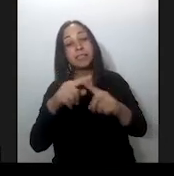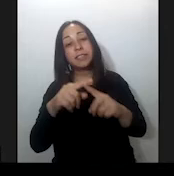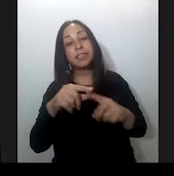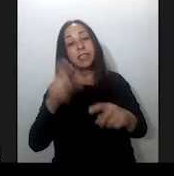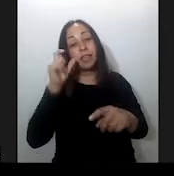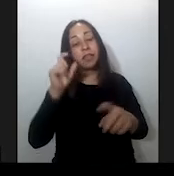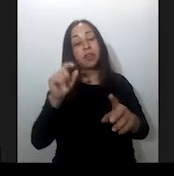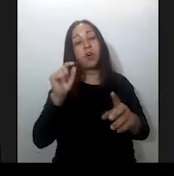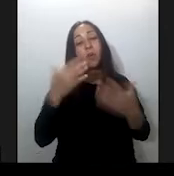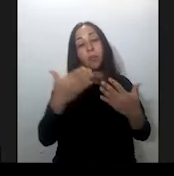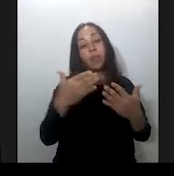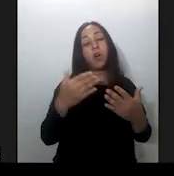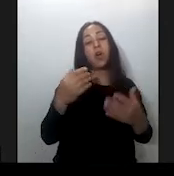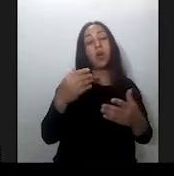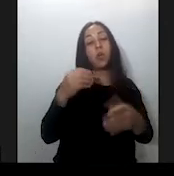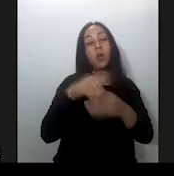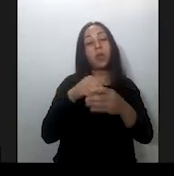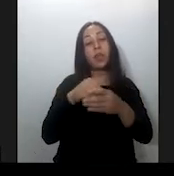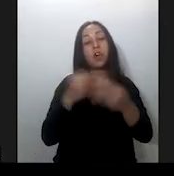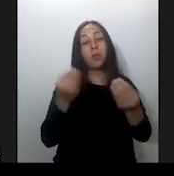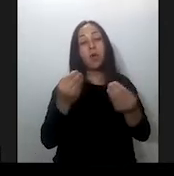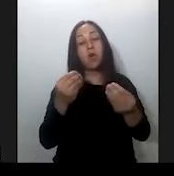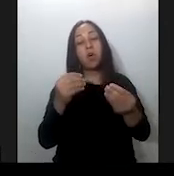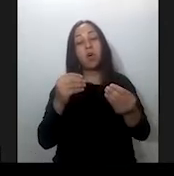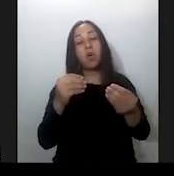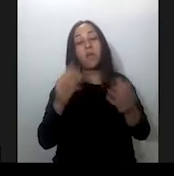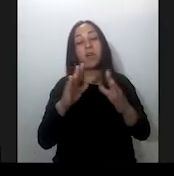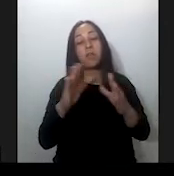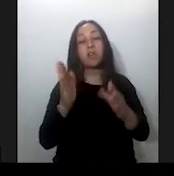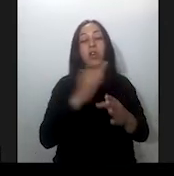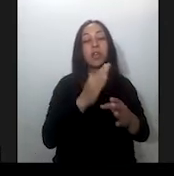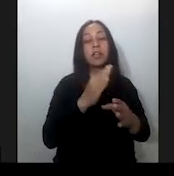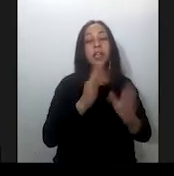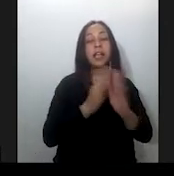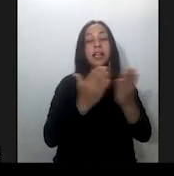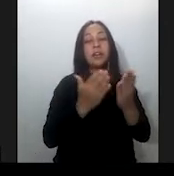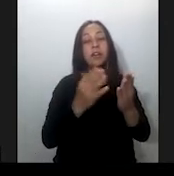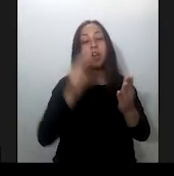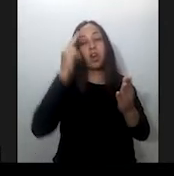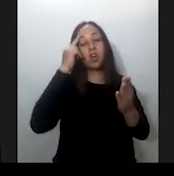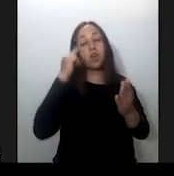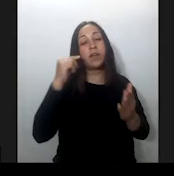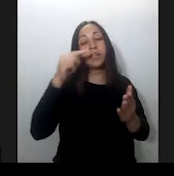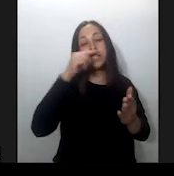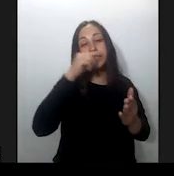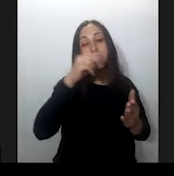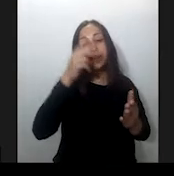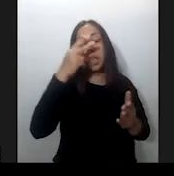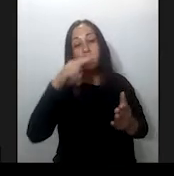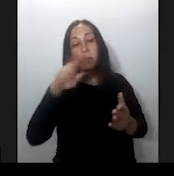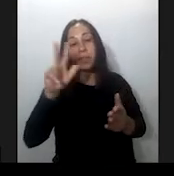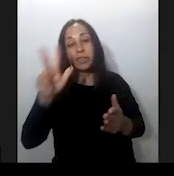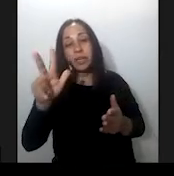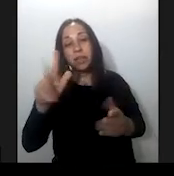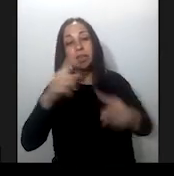trabaja Excel, pero también podríamos guardarlo, por ejemplo, en un formato anterior, del libro del 97 al 2003, que es